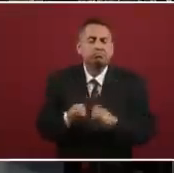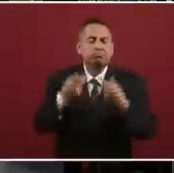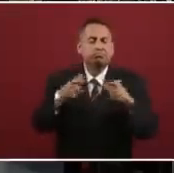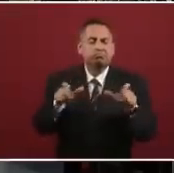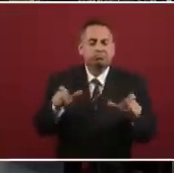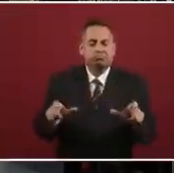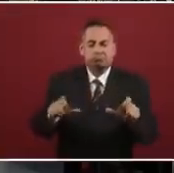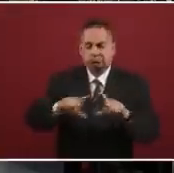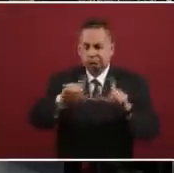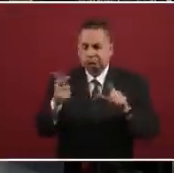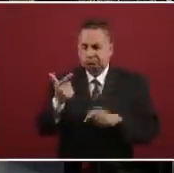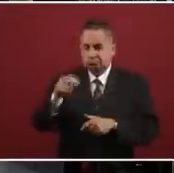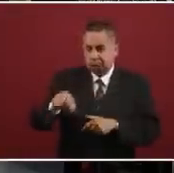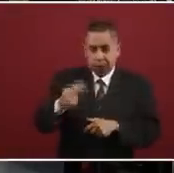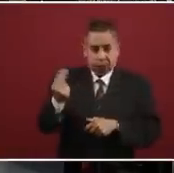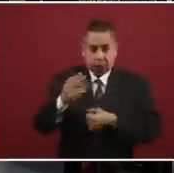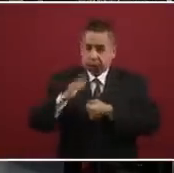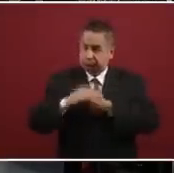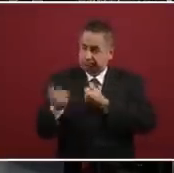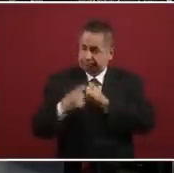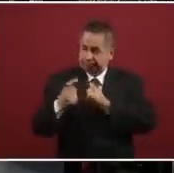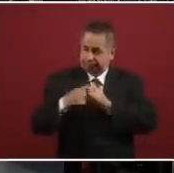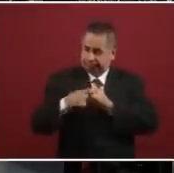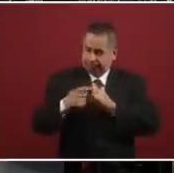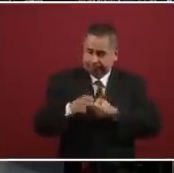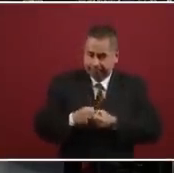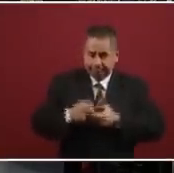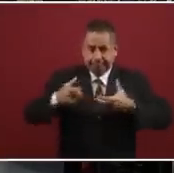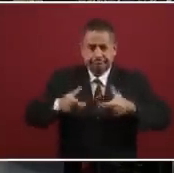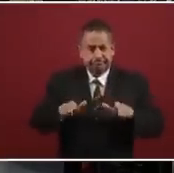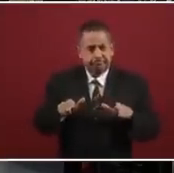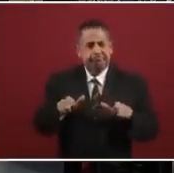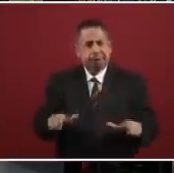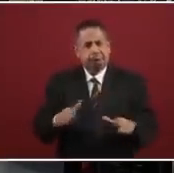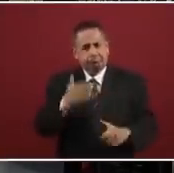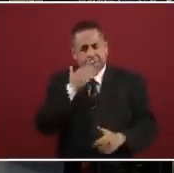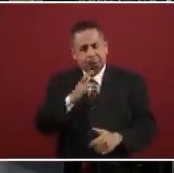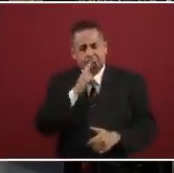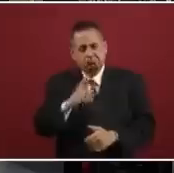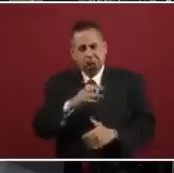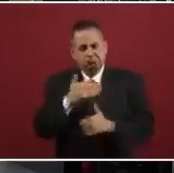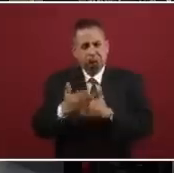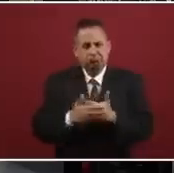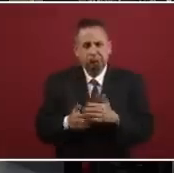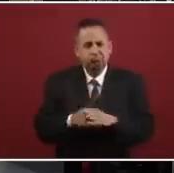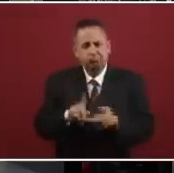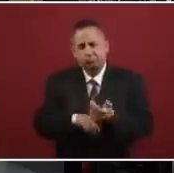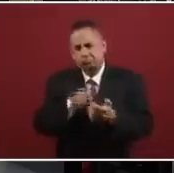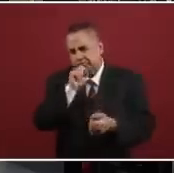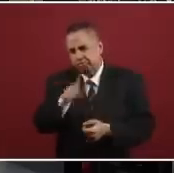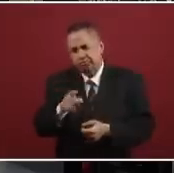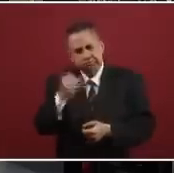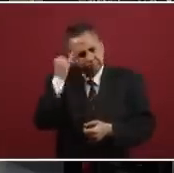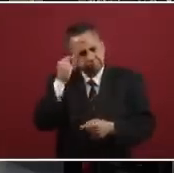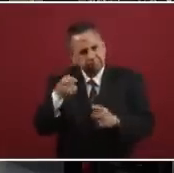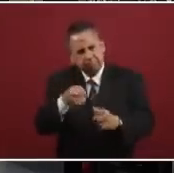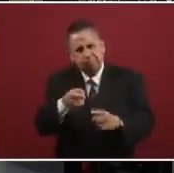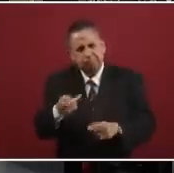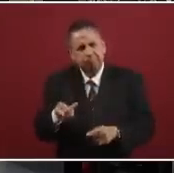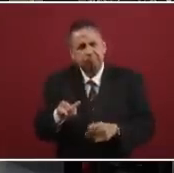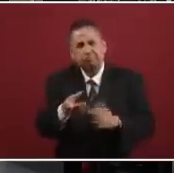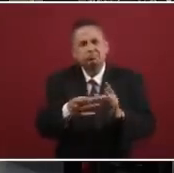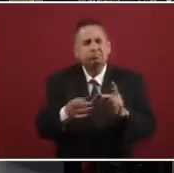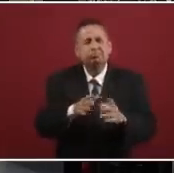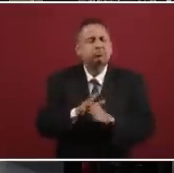se requiere de más elementos para dar estos buenos resultados? Y en este mismo sentido, preguntarle, presidente,